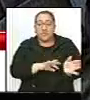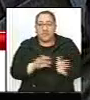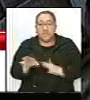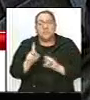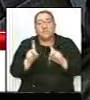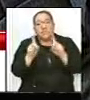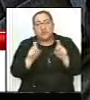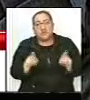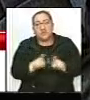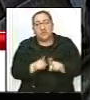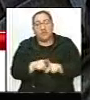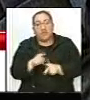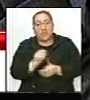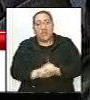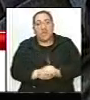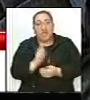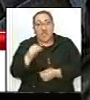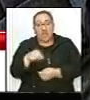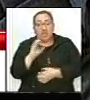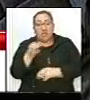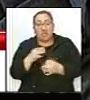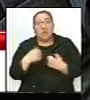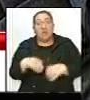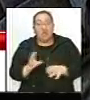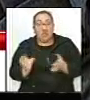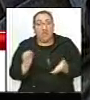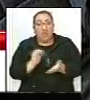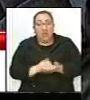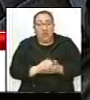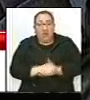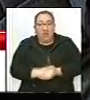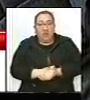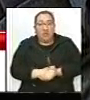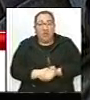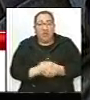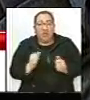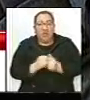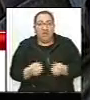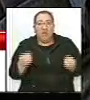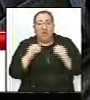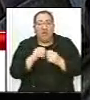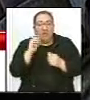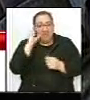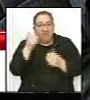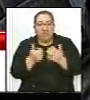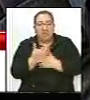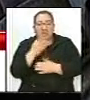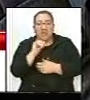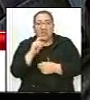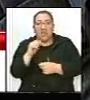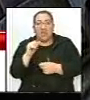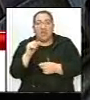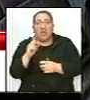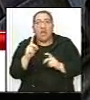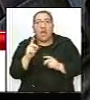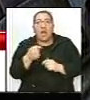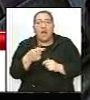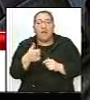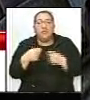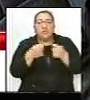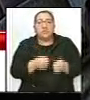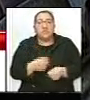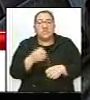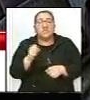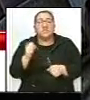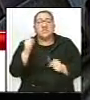preguntar también si es que en este presupuesto se ha considerado también la implementación, la creación del nuevo sitio agroindustrial para San